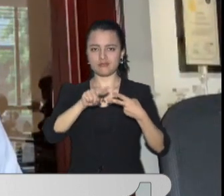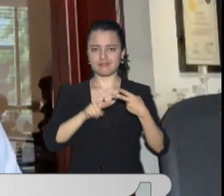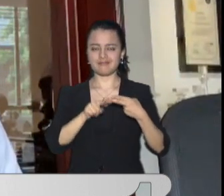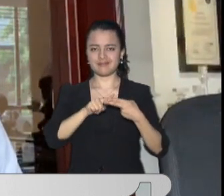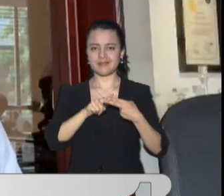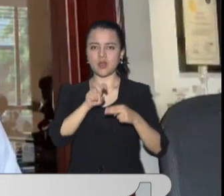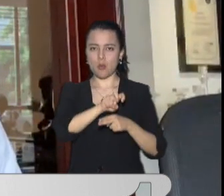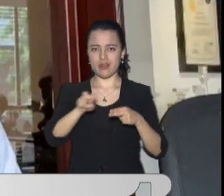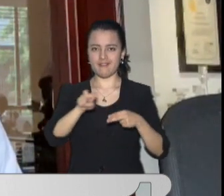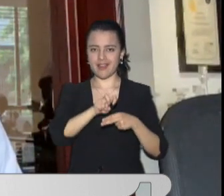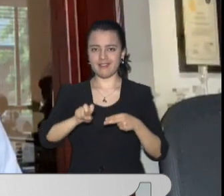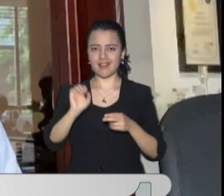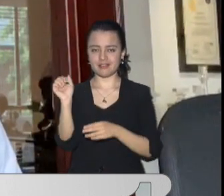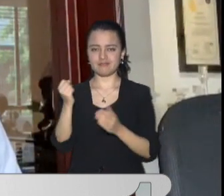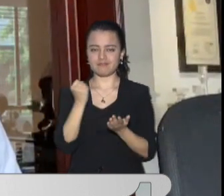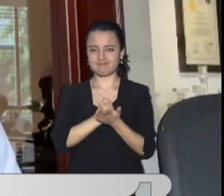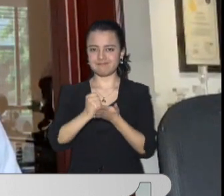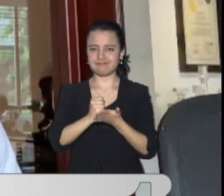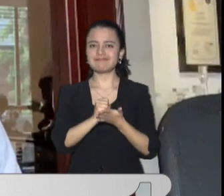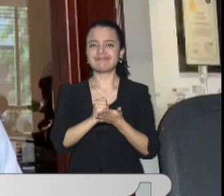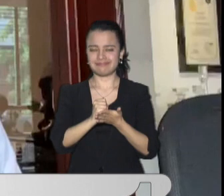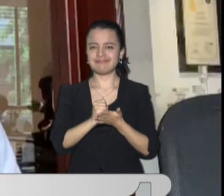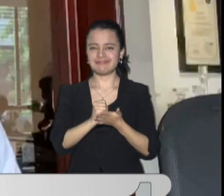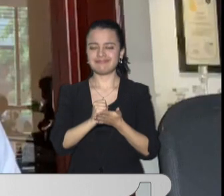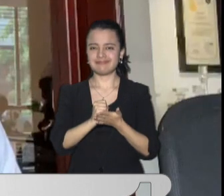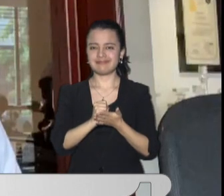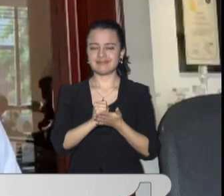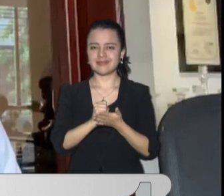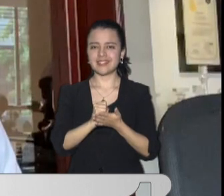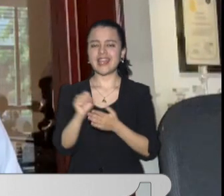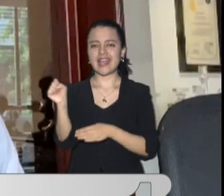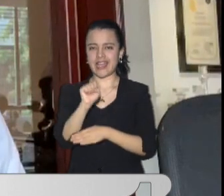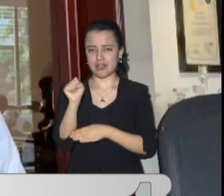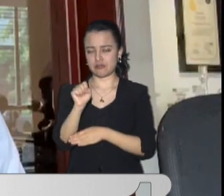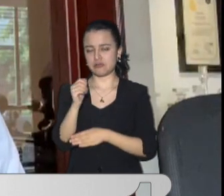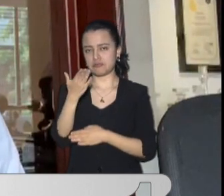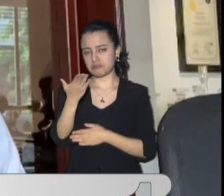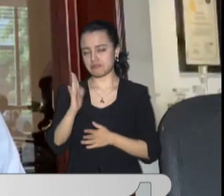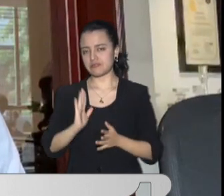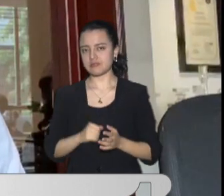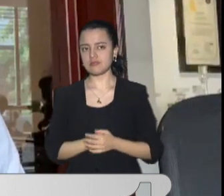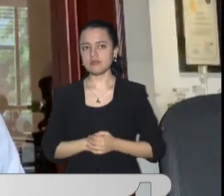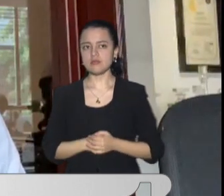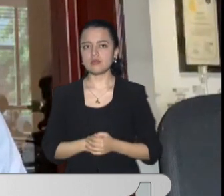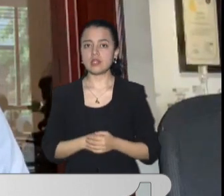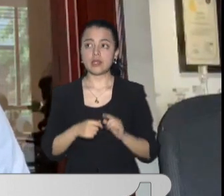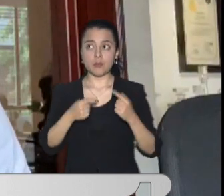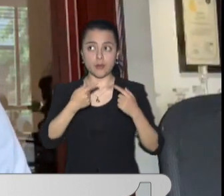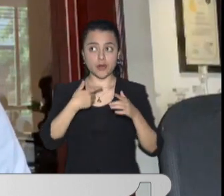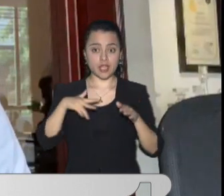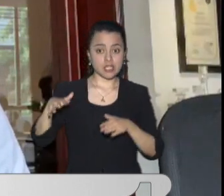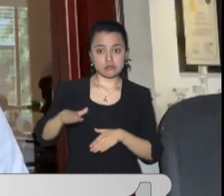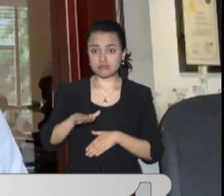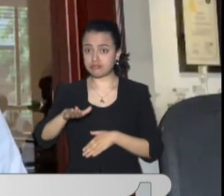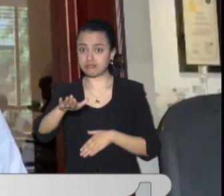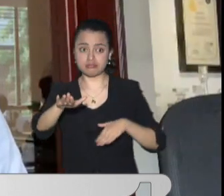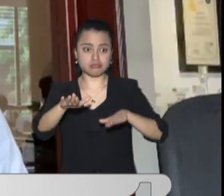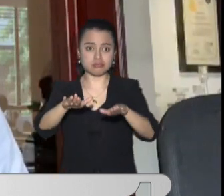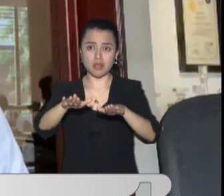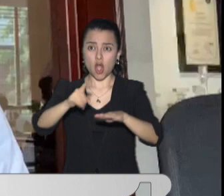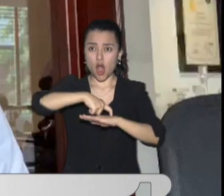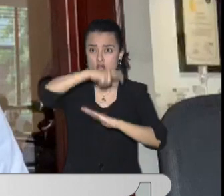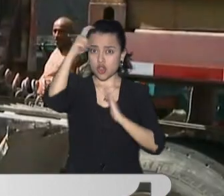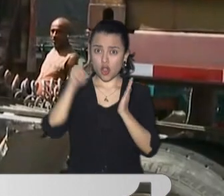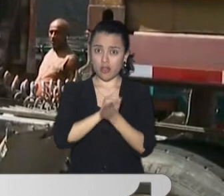2 verdaderos peajes internos de Cartagena, Manga y Ceballos, pues no se puede trasladar para todos los demás vehículos de las